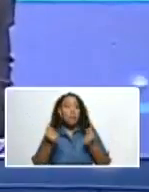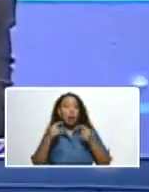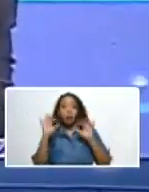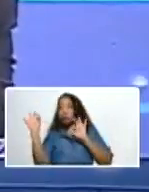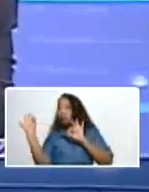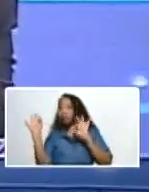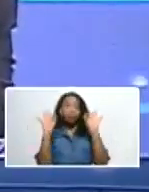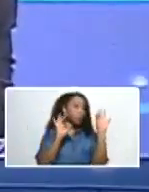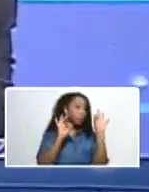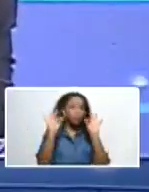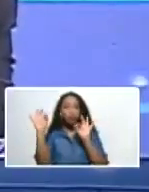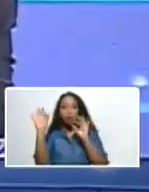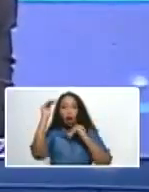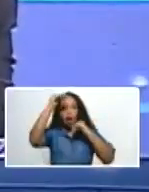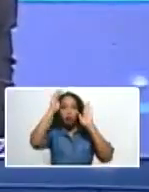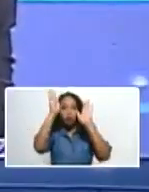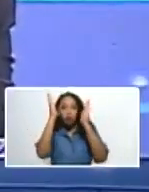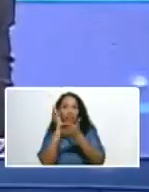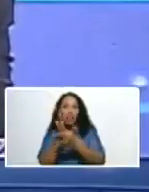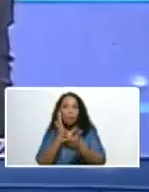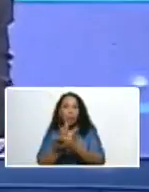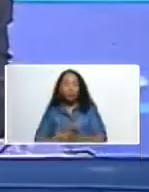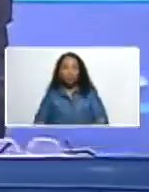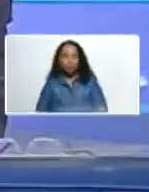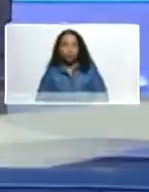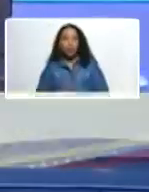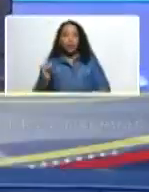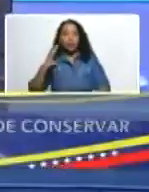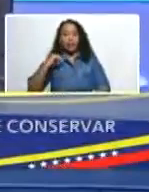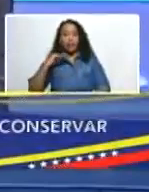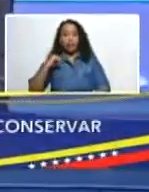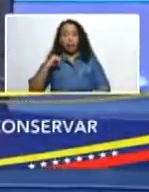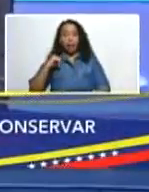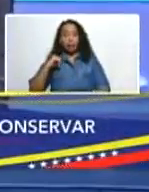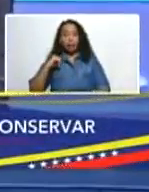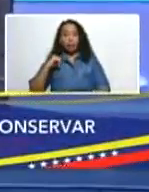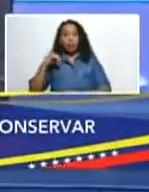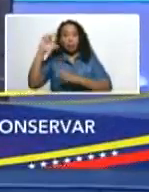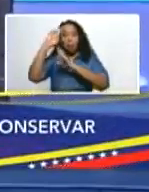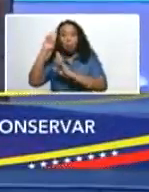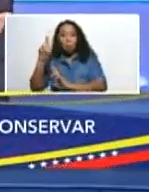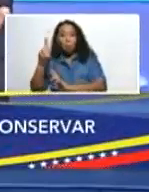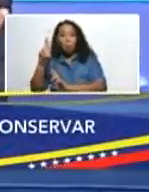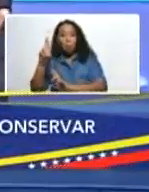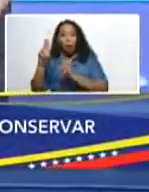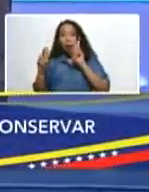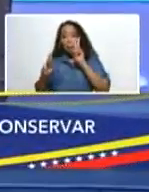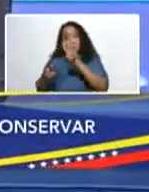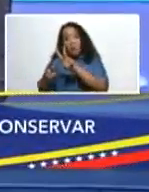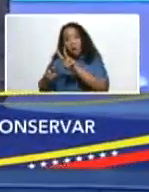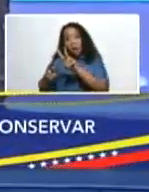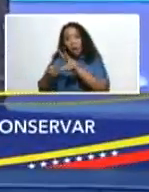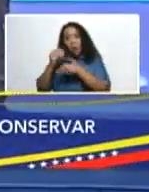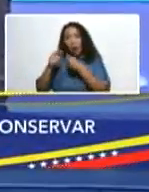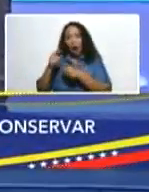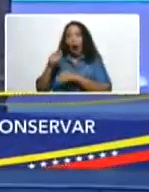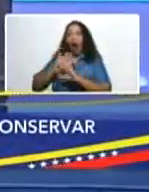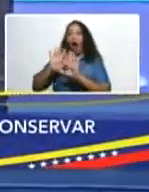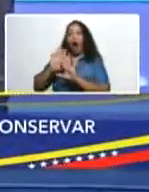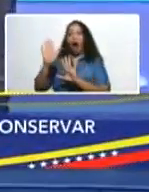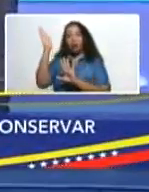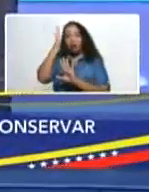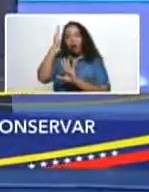mosca. 6CPC que se respete ve el hecho del crimen y ya sabe lo que pasó, ¿o